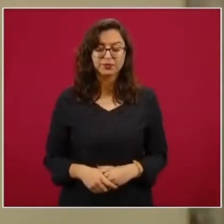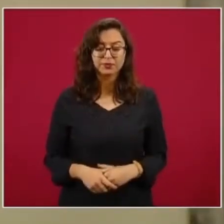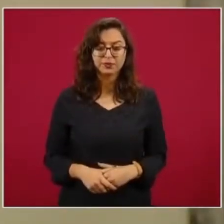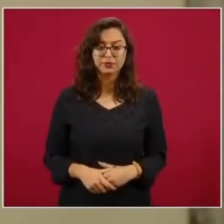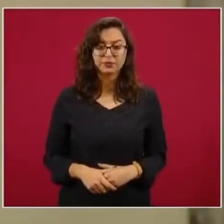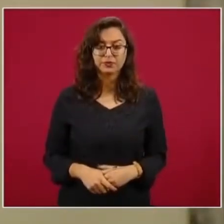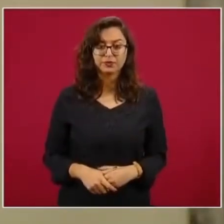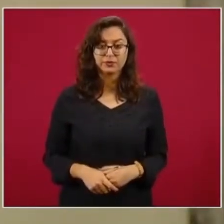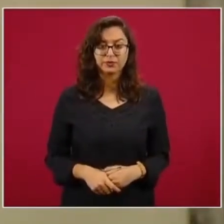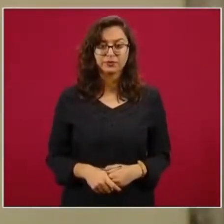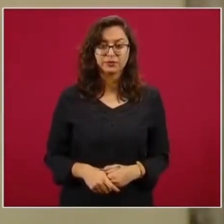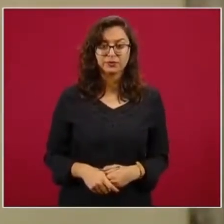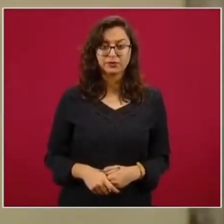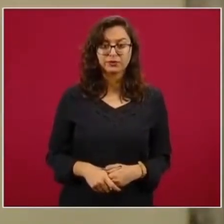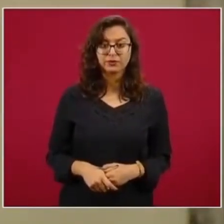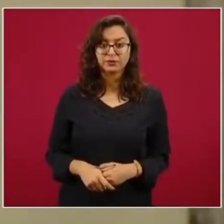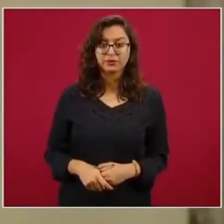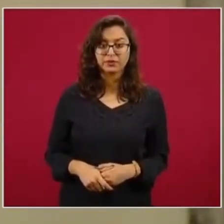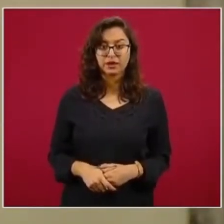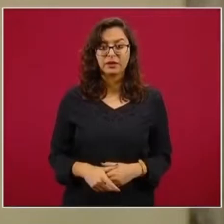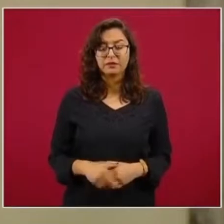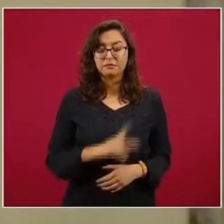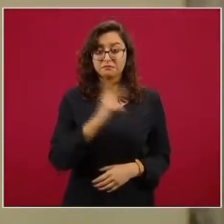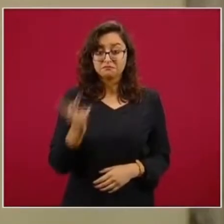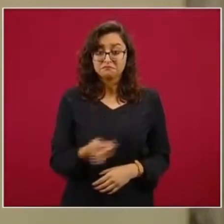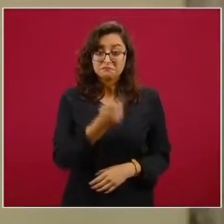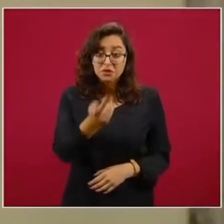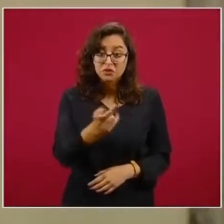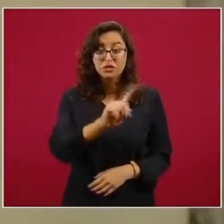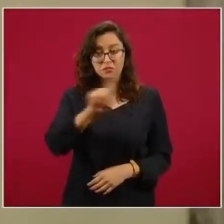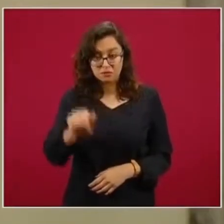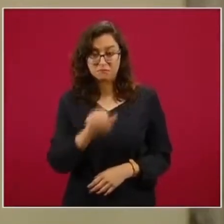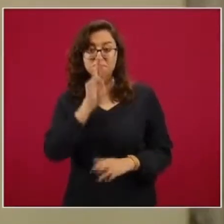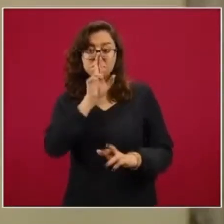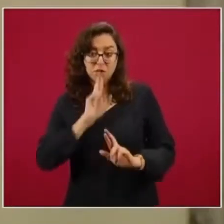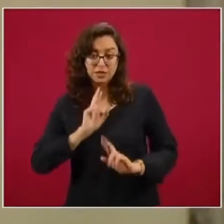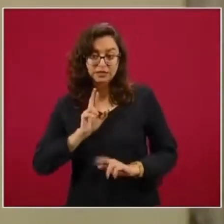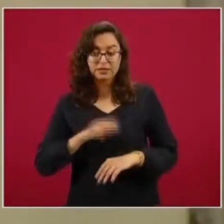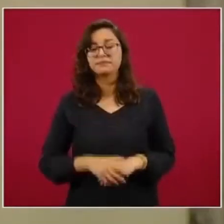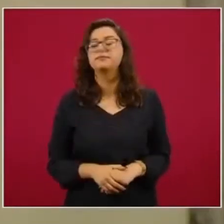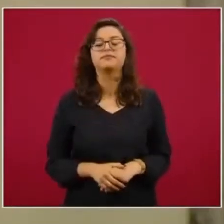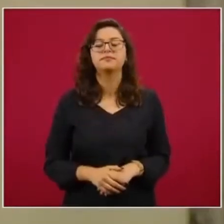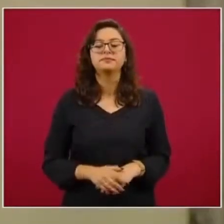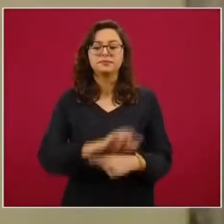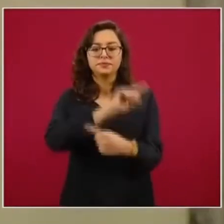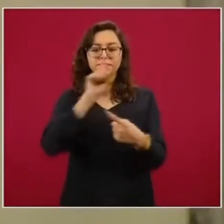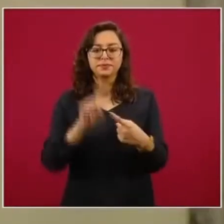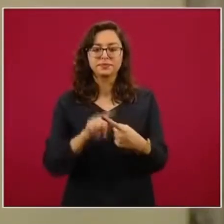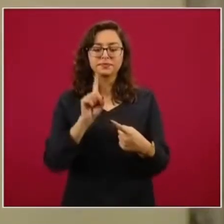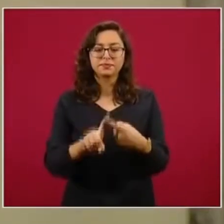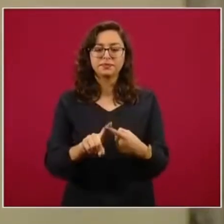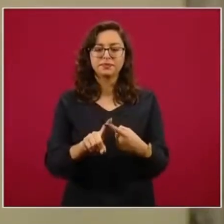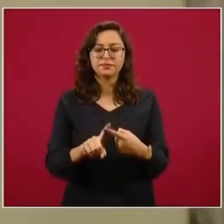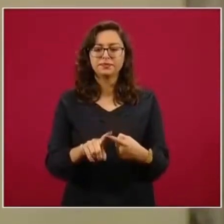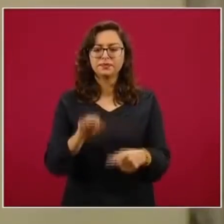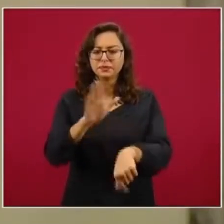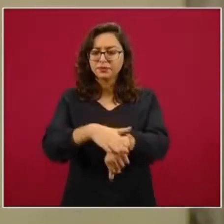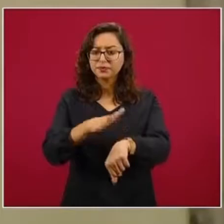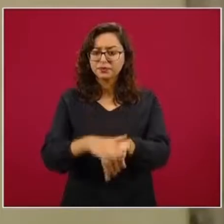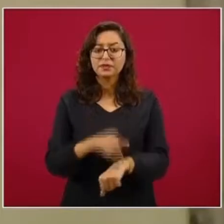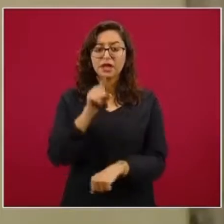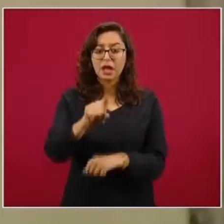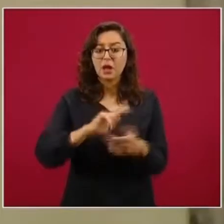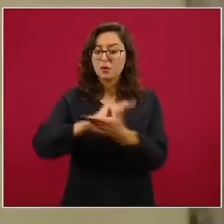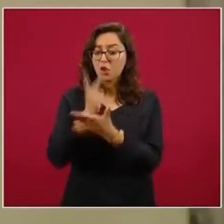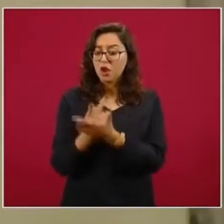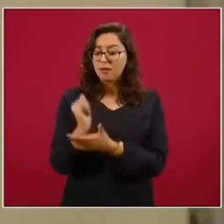Si me lo permite, vamos respondiendo una por una. La primera, ¿ordenaría usted una revisión y depuración de este